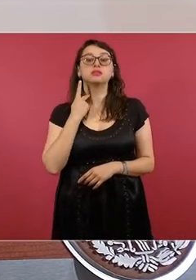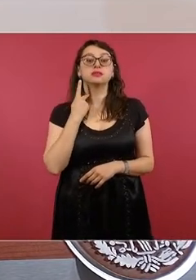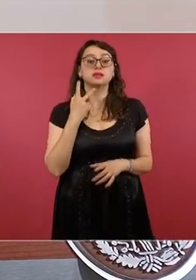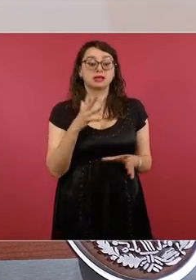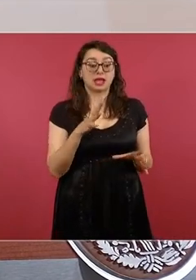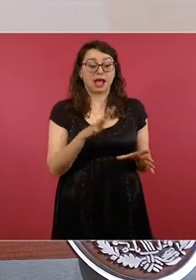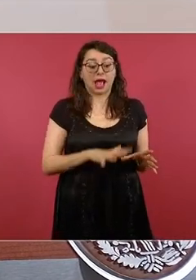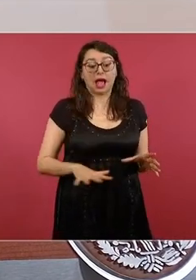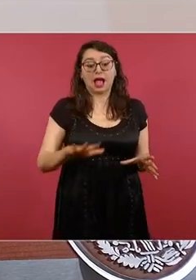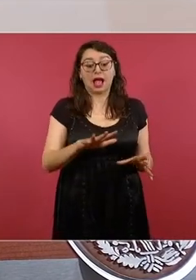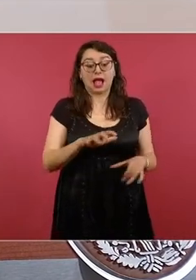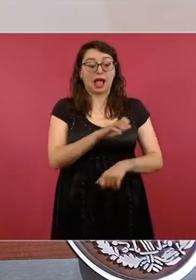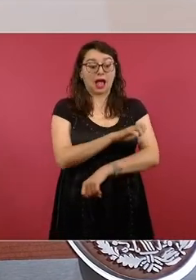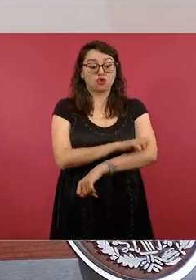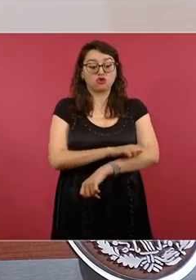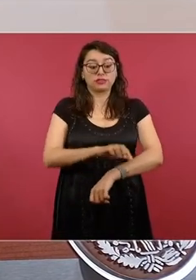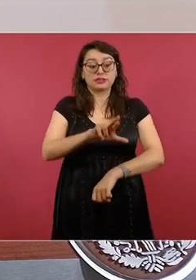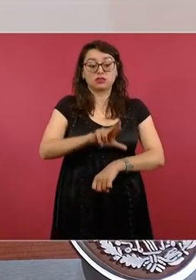el ITAM,